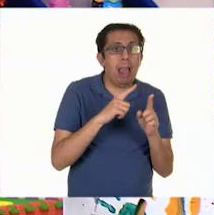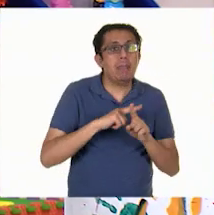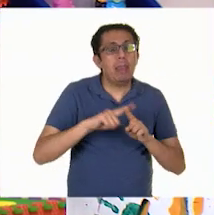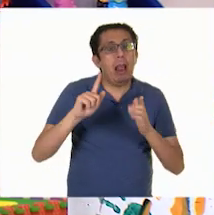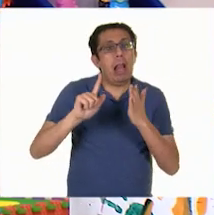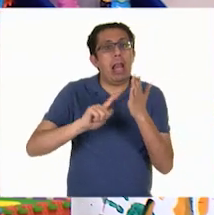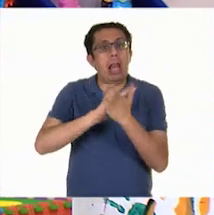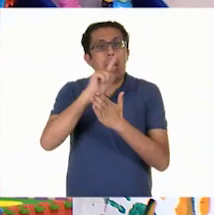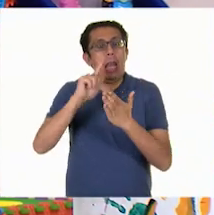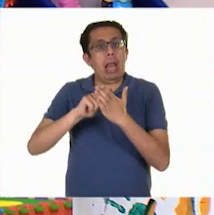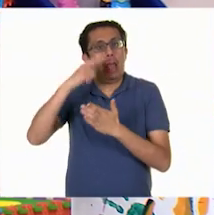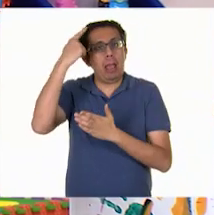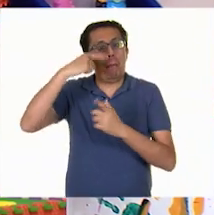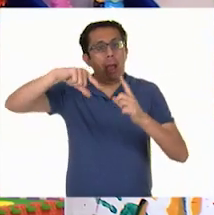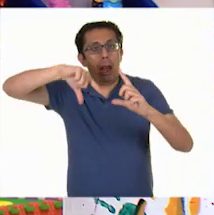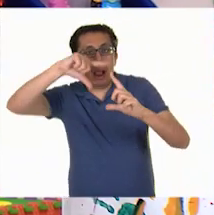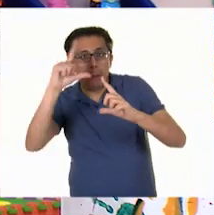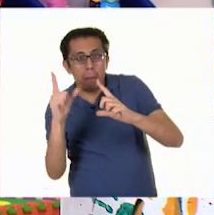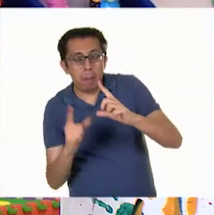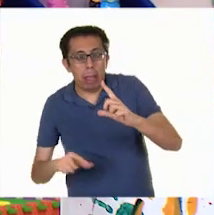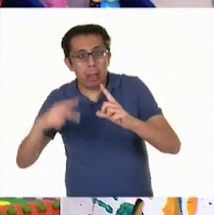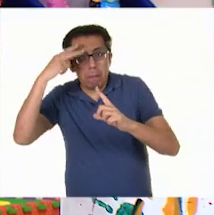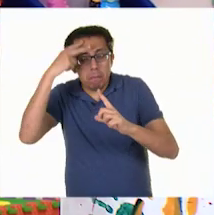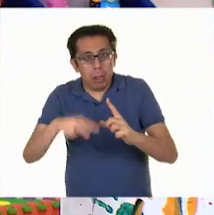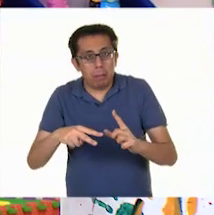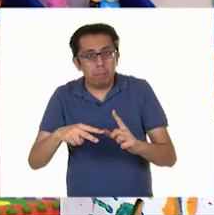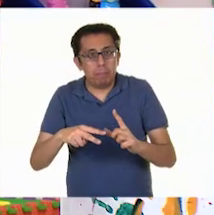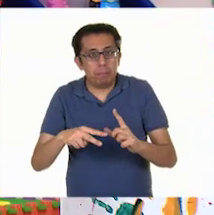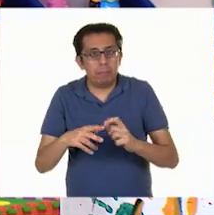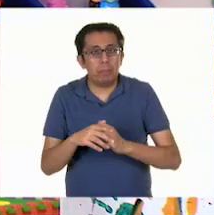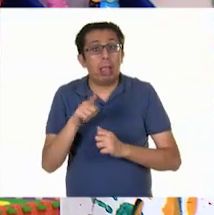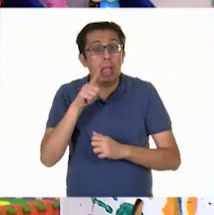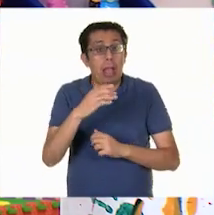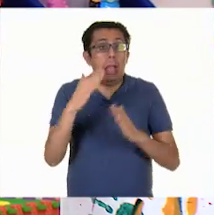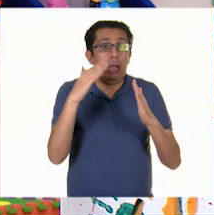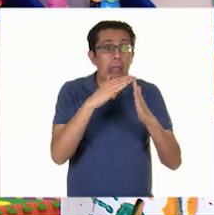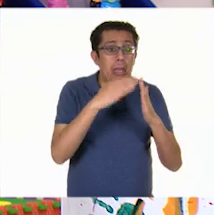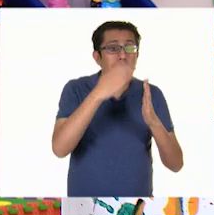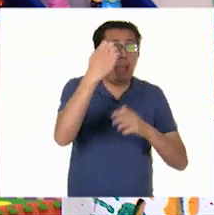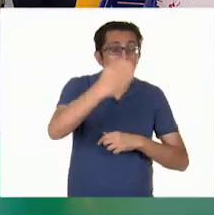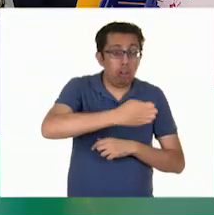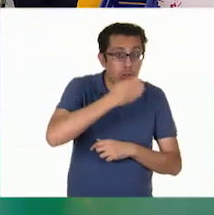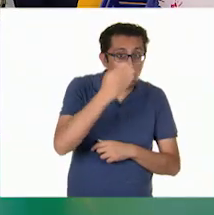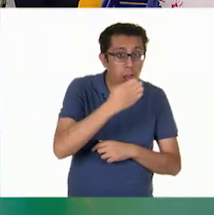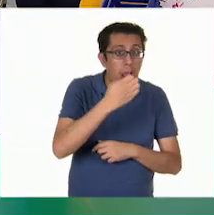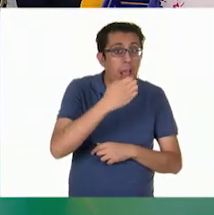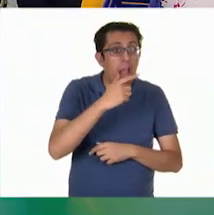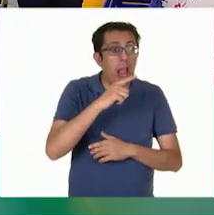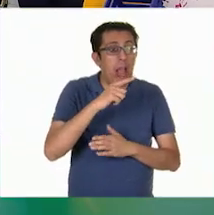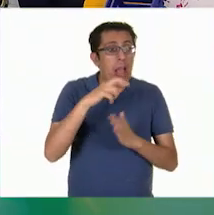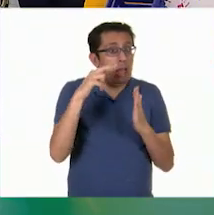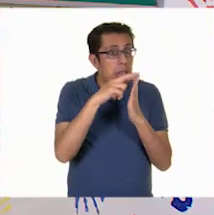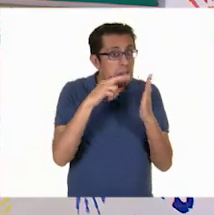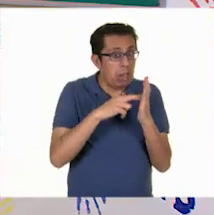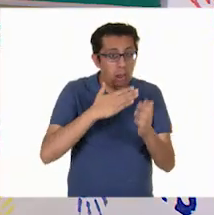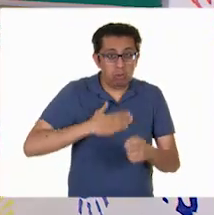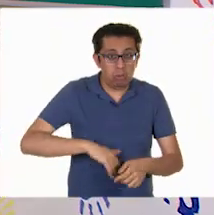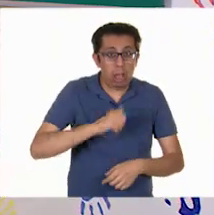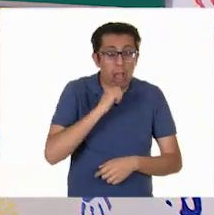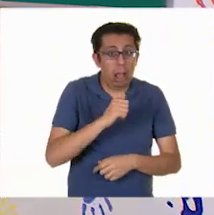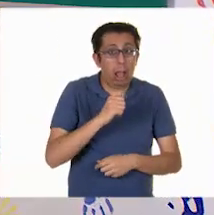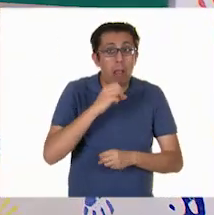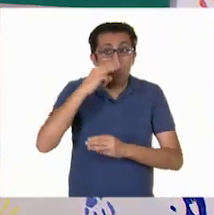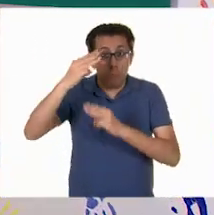país. Así como en casa o en la escuela, ¿habrá normas o leyes injustas en el mundo? Qué bueno que preguntas eso, Eric.